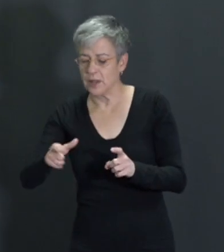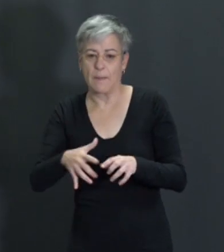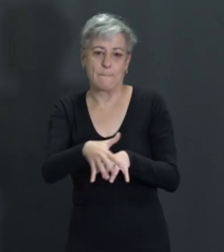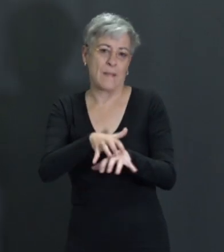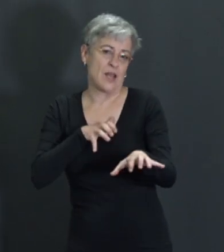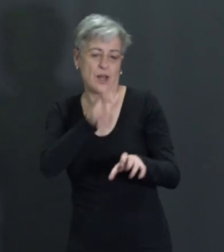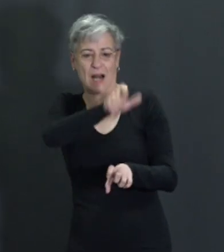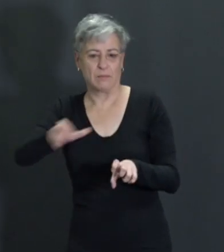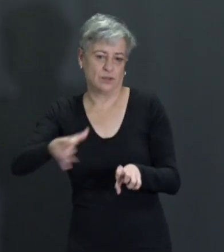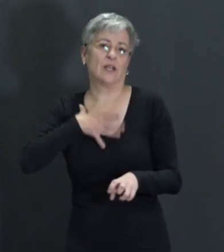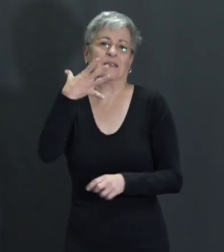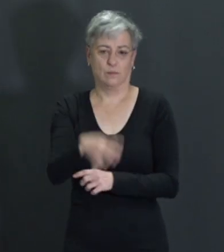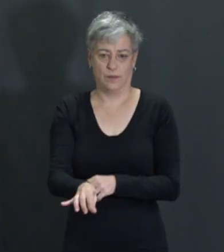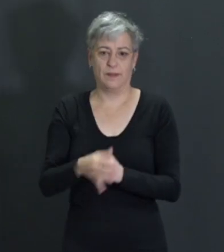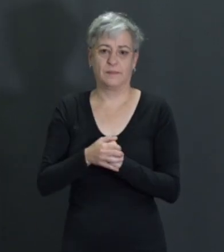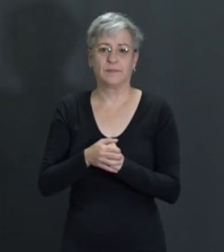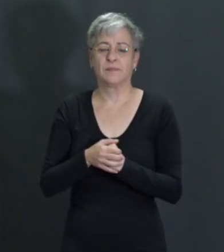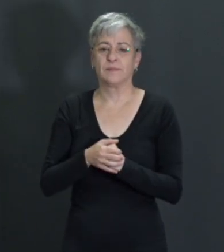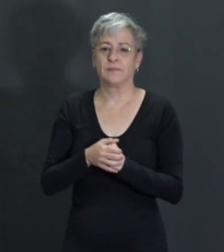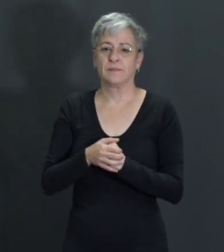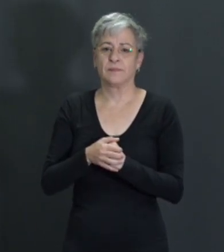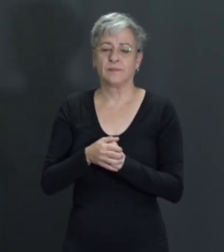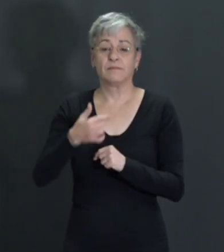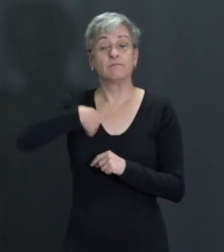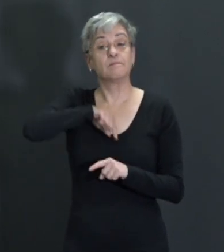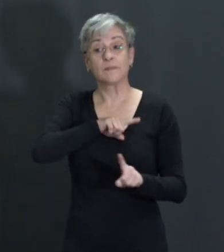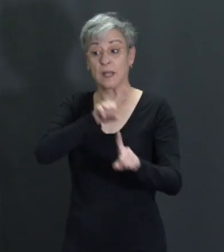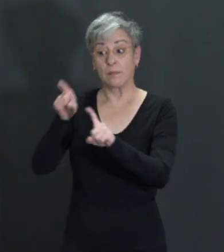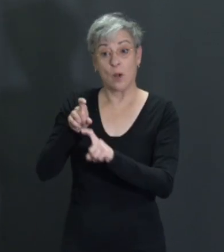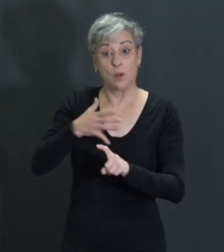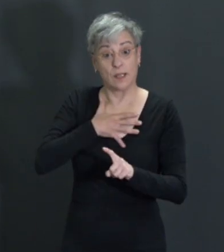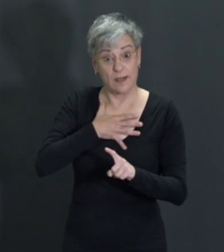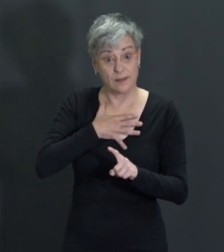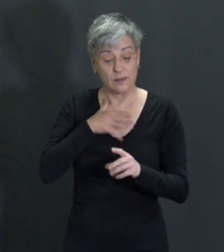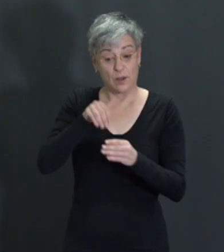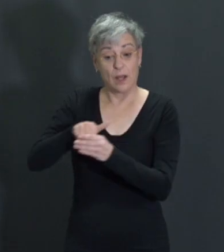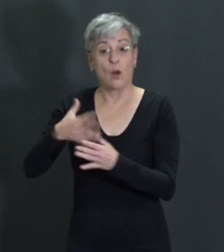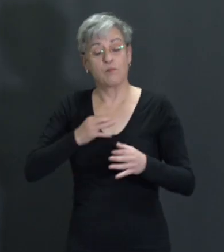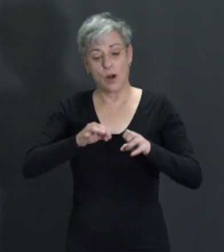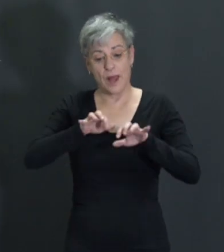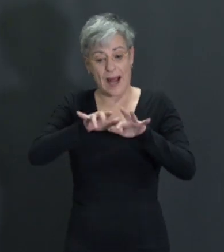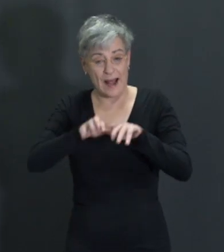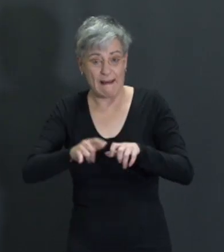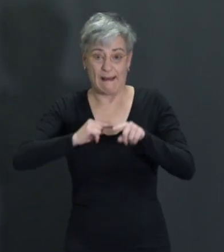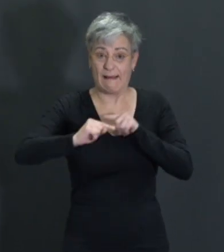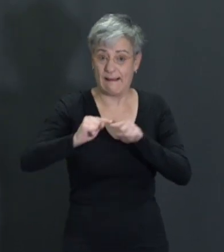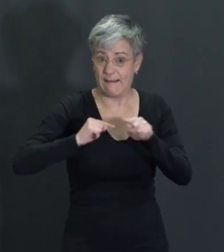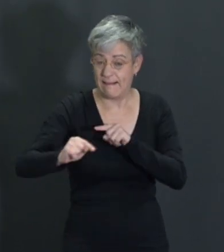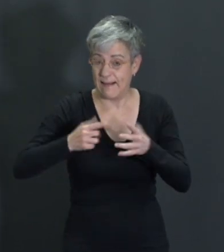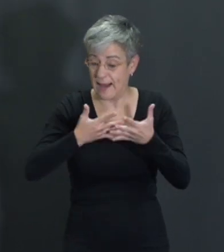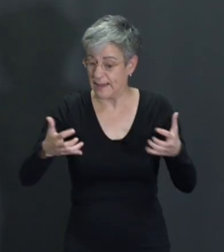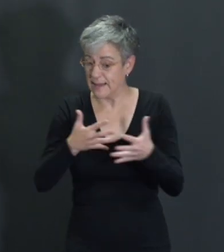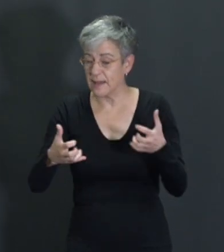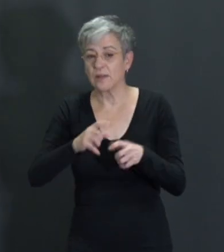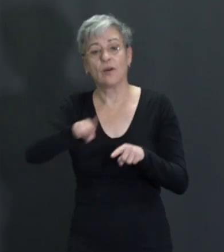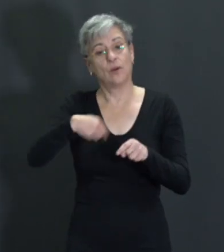de espectadores posibles. Las preguntas a nuestros participantes serán respondidas por escrito con posterioridad y publicadas en el